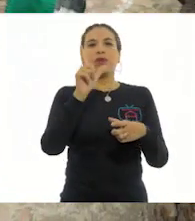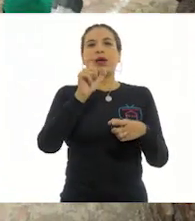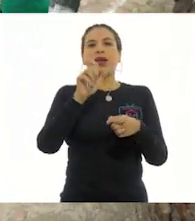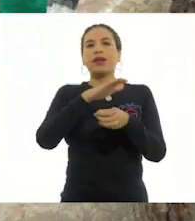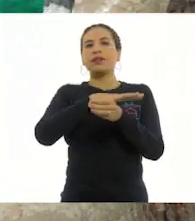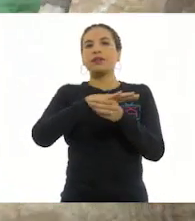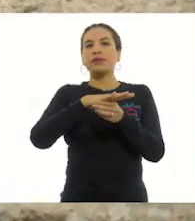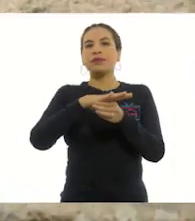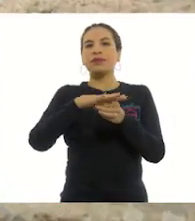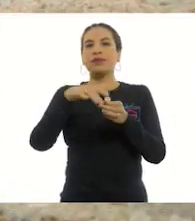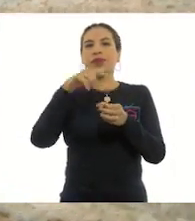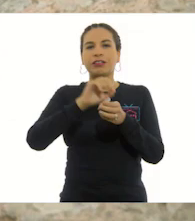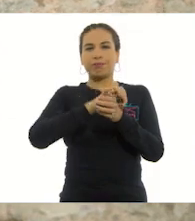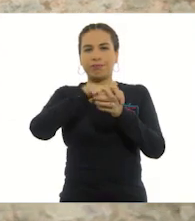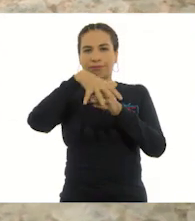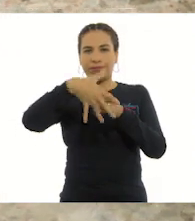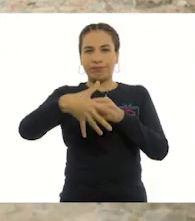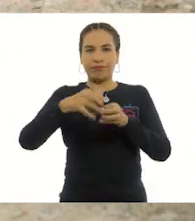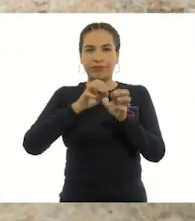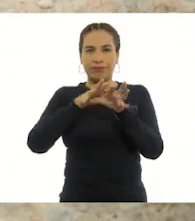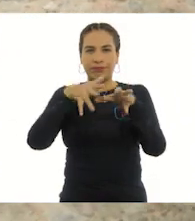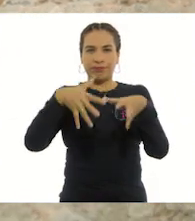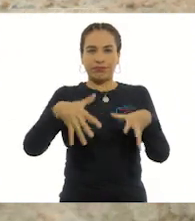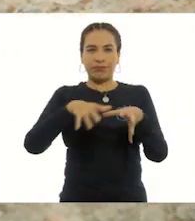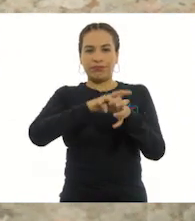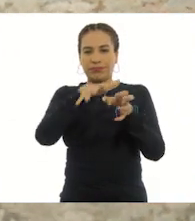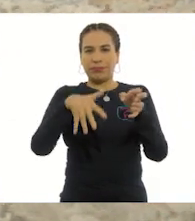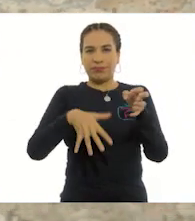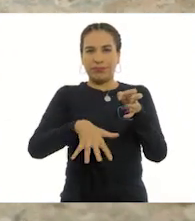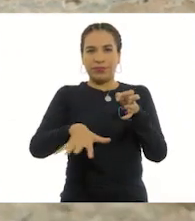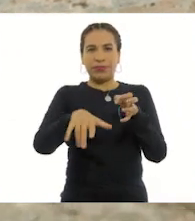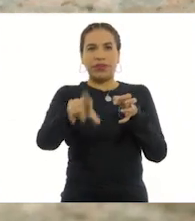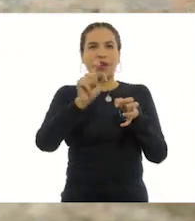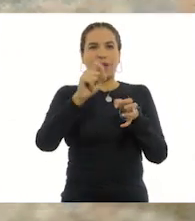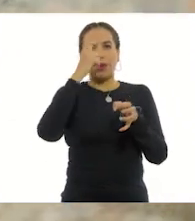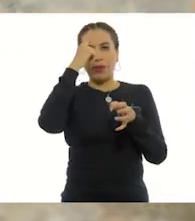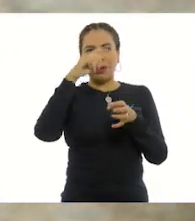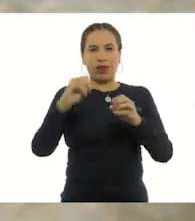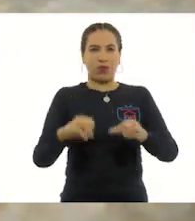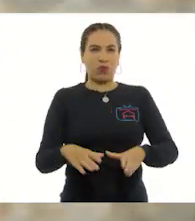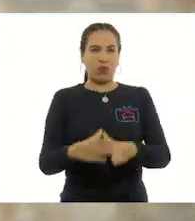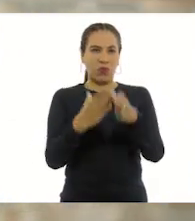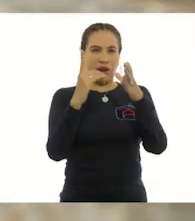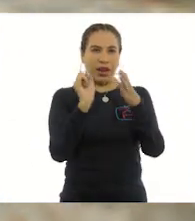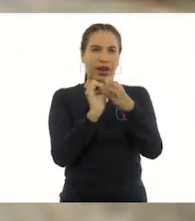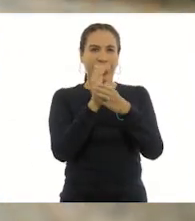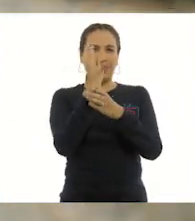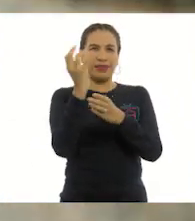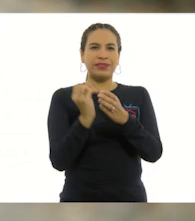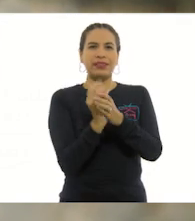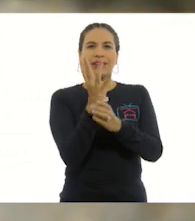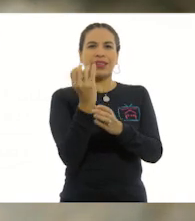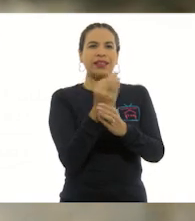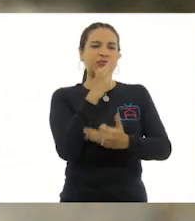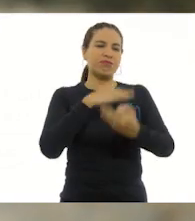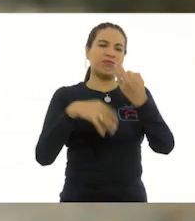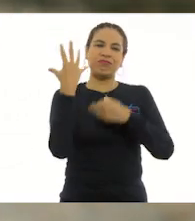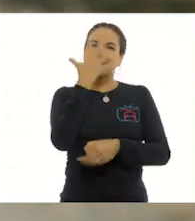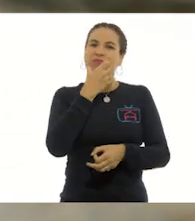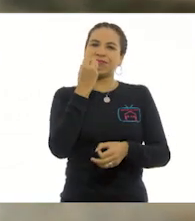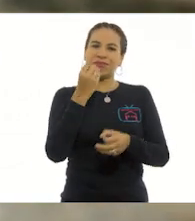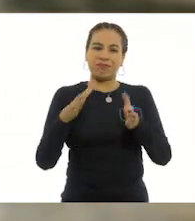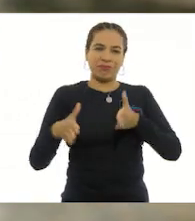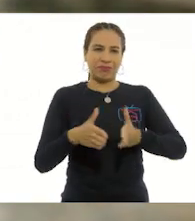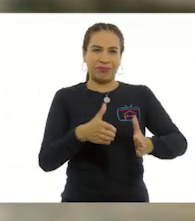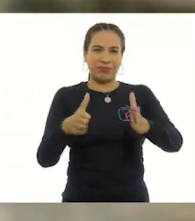el agua, se derramaba y iba a surtir el agua para las fuentes. Todo esto estaba lleno de fuentes hermosísimas, de